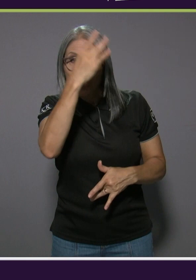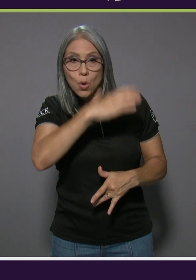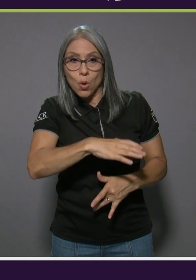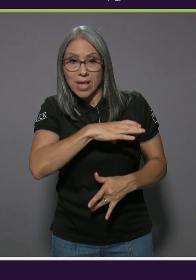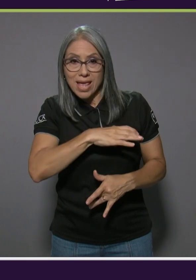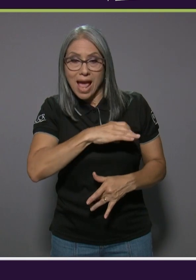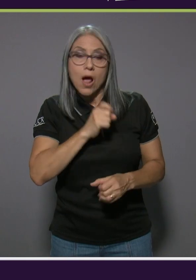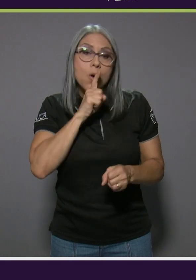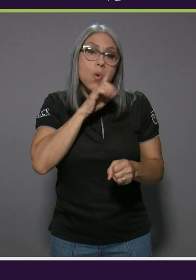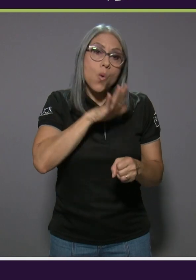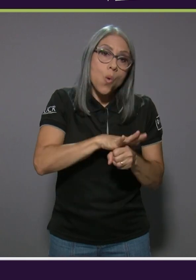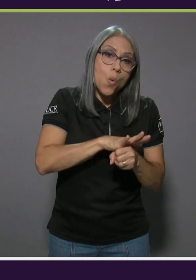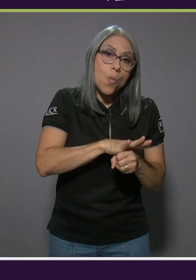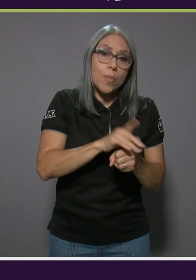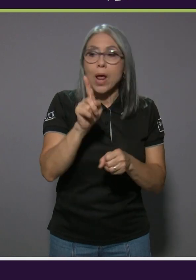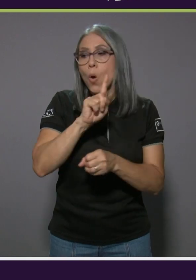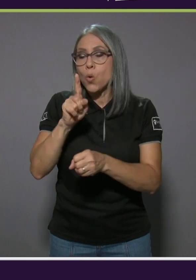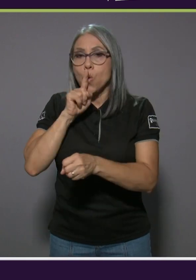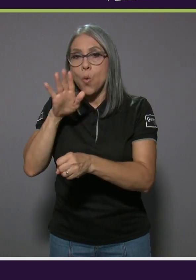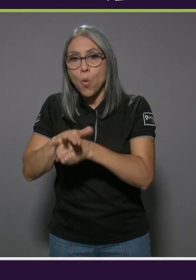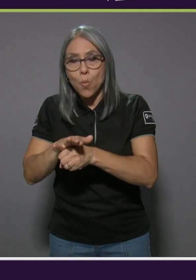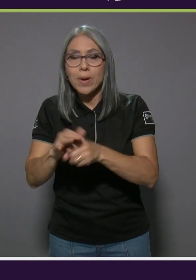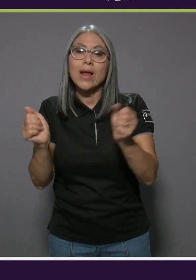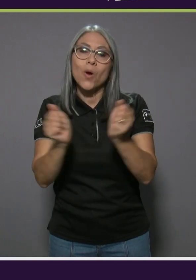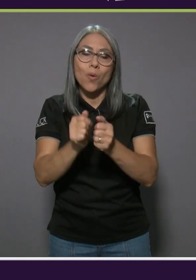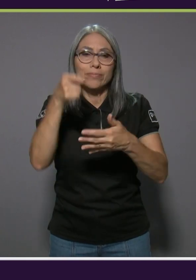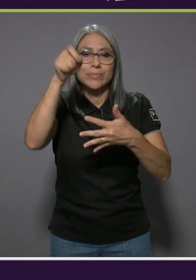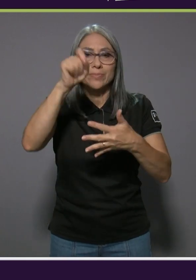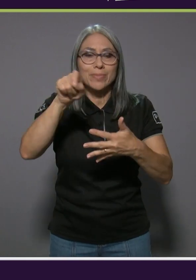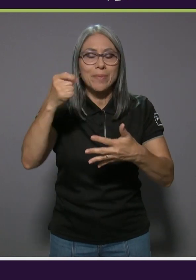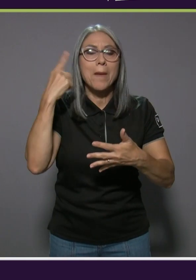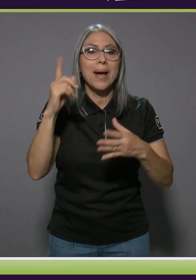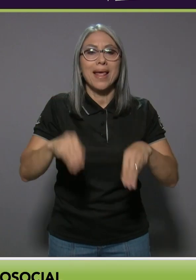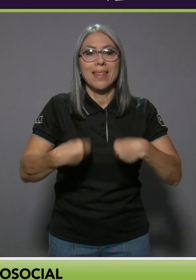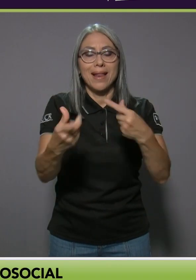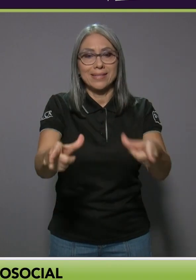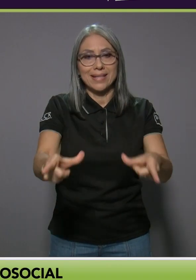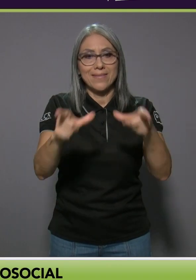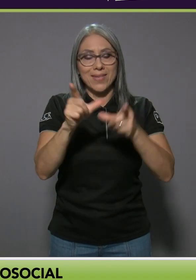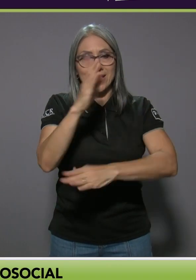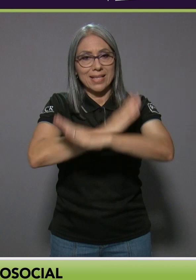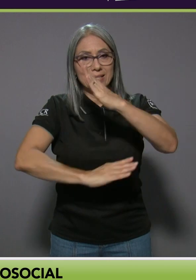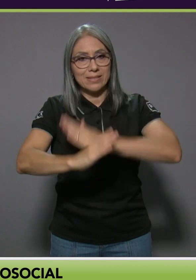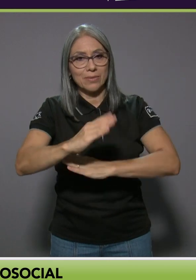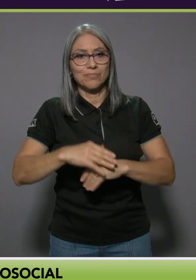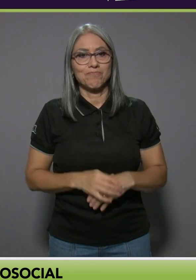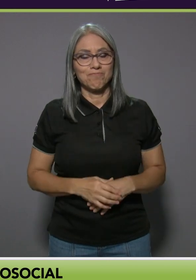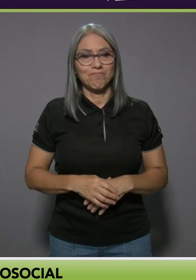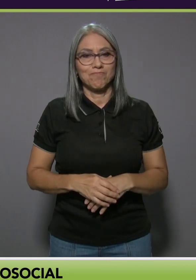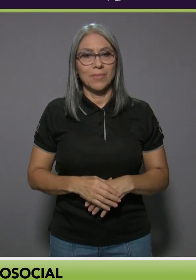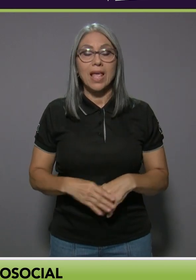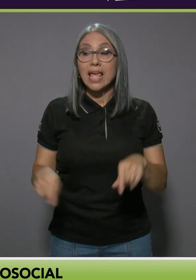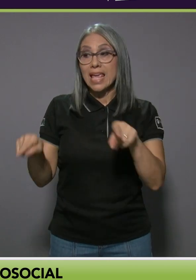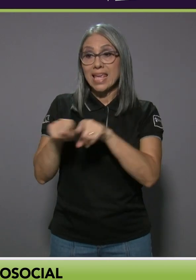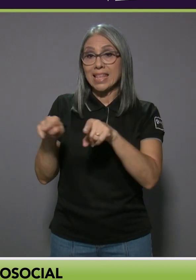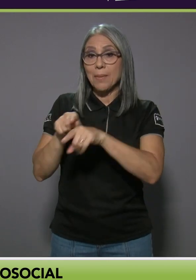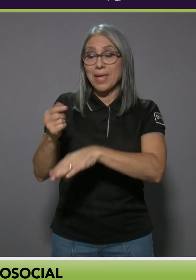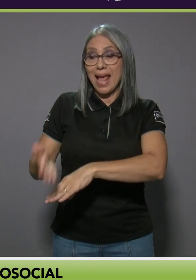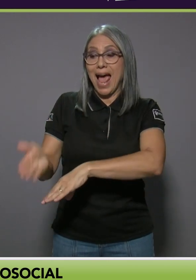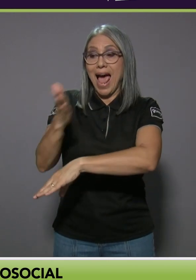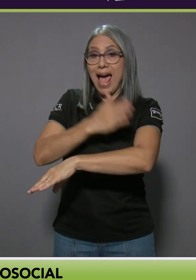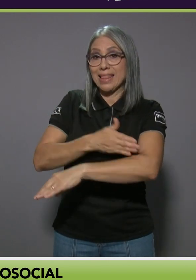con criterios para ser certificado con discapacidad. Y que también hay previo a esta solicitud en